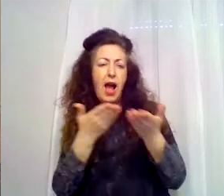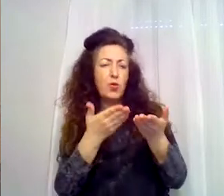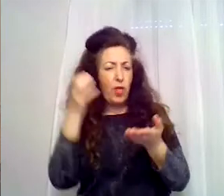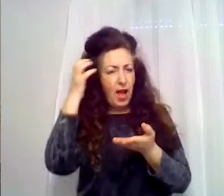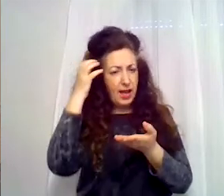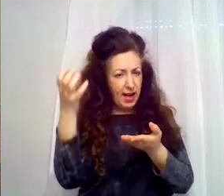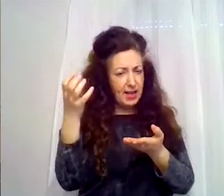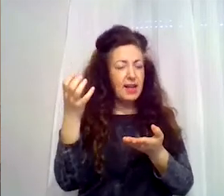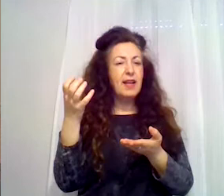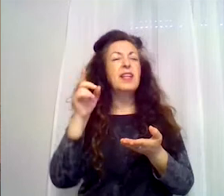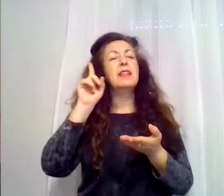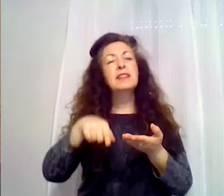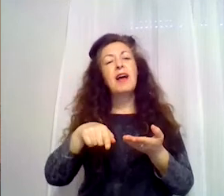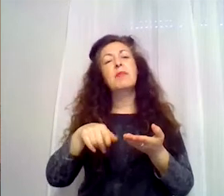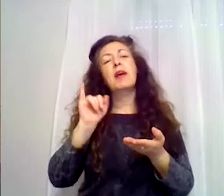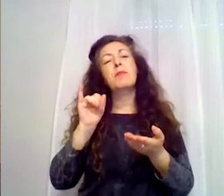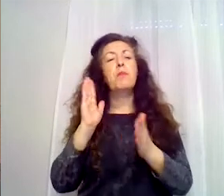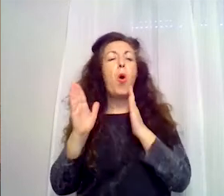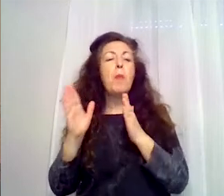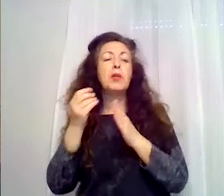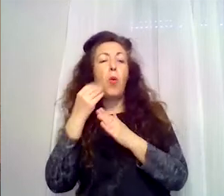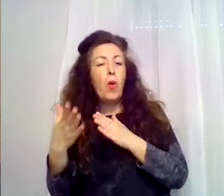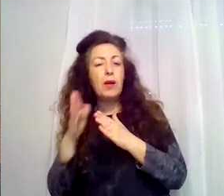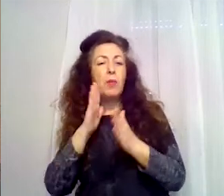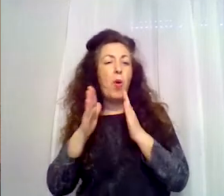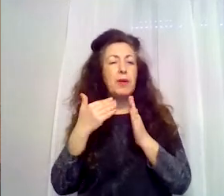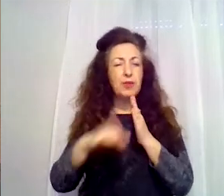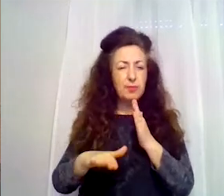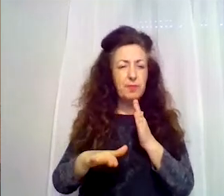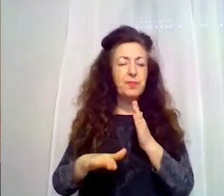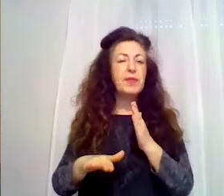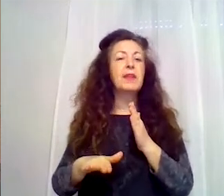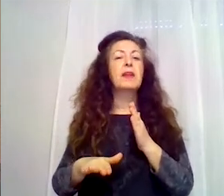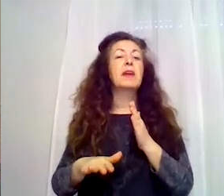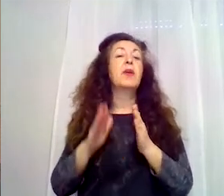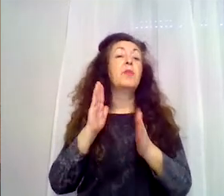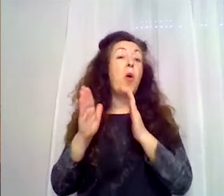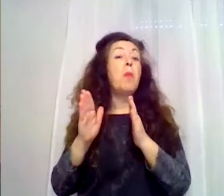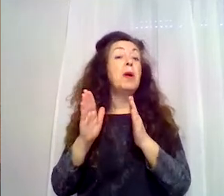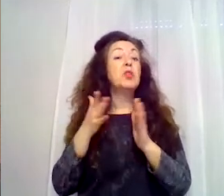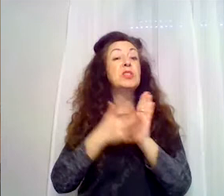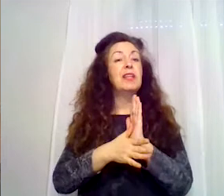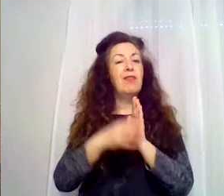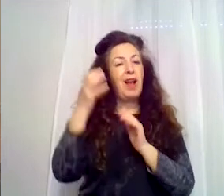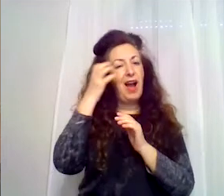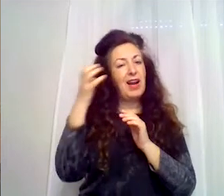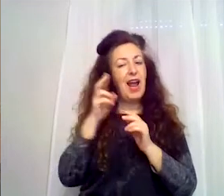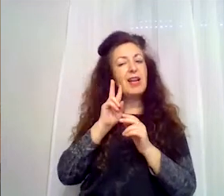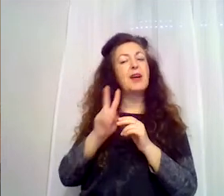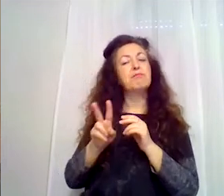ha muerto o se le considera muerto, como cuenta la última novela que